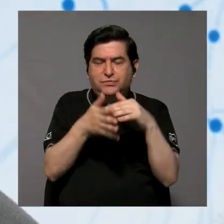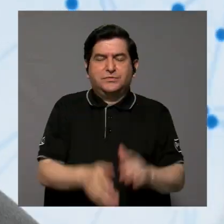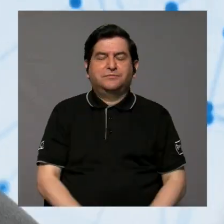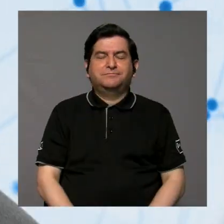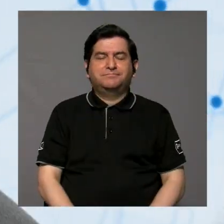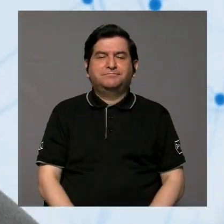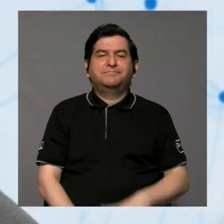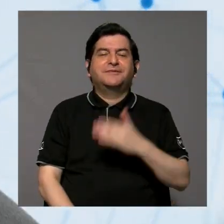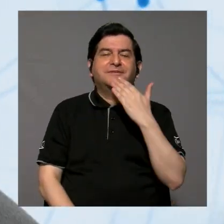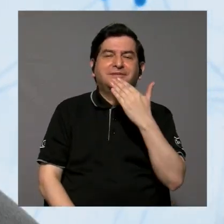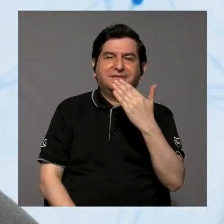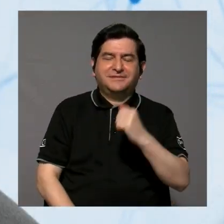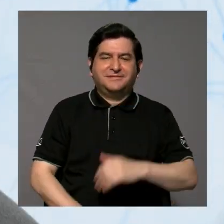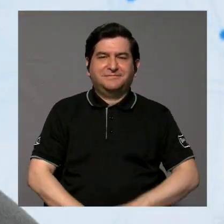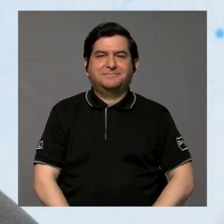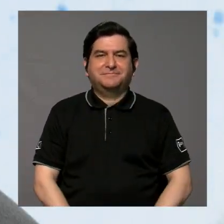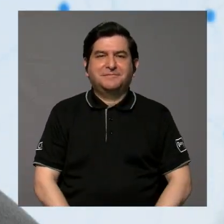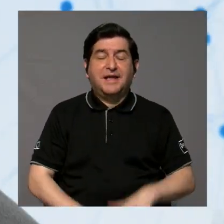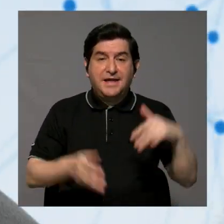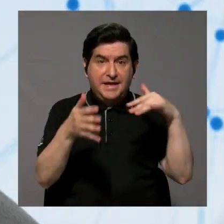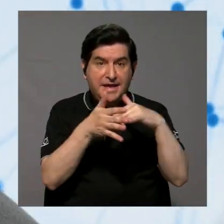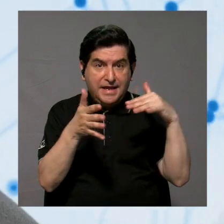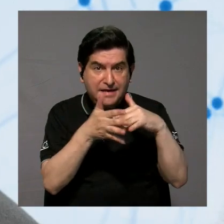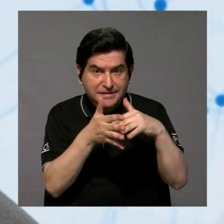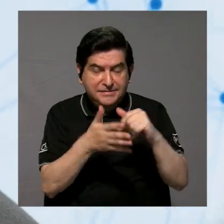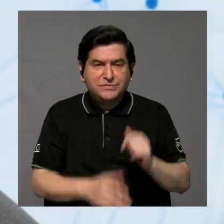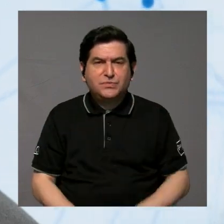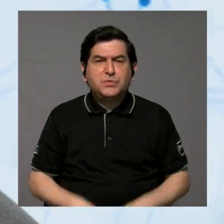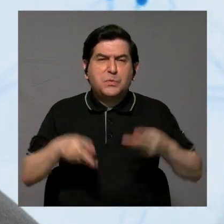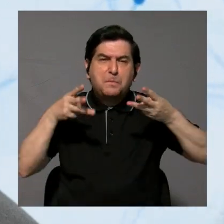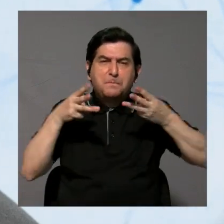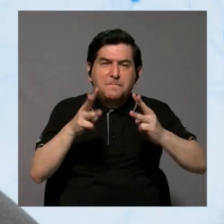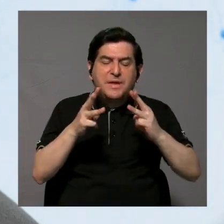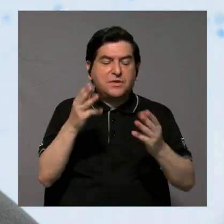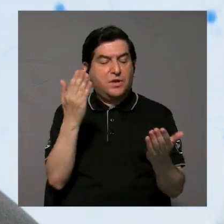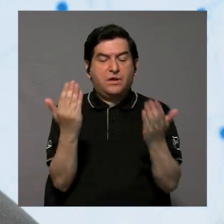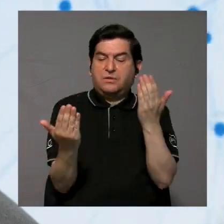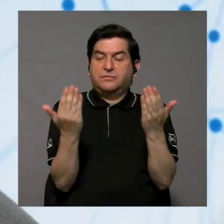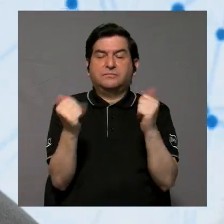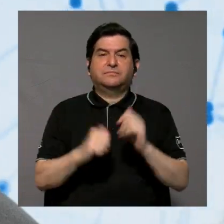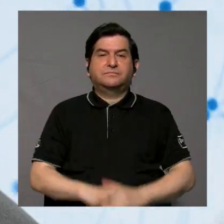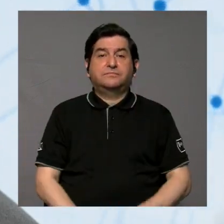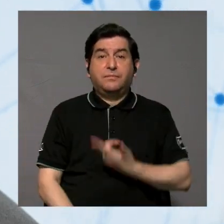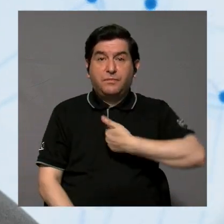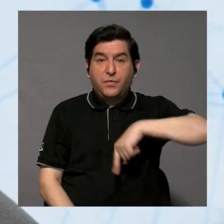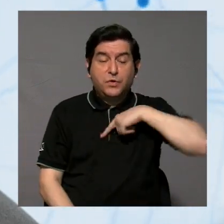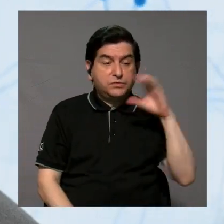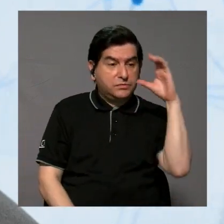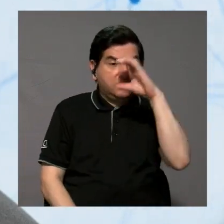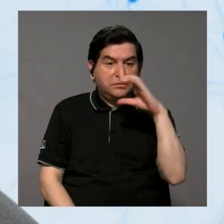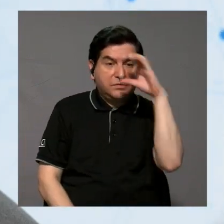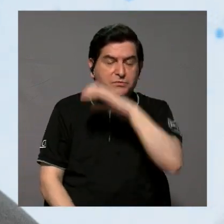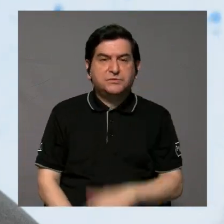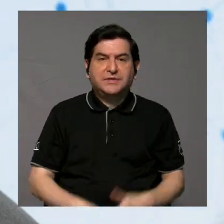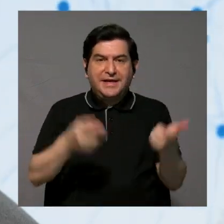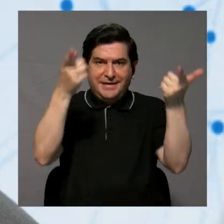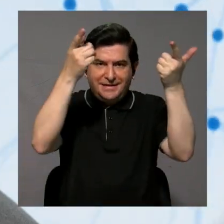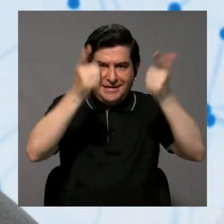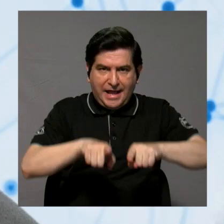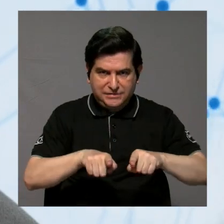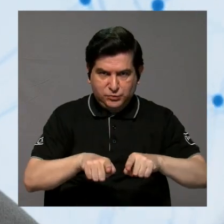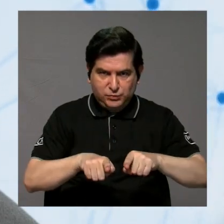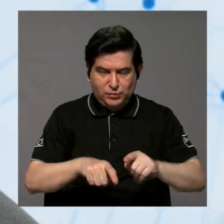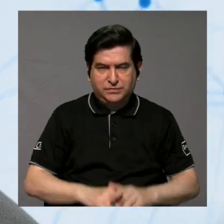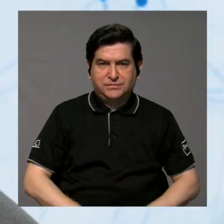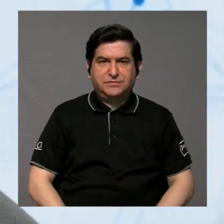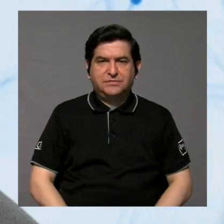gracias. El estudio tiene una metodología comparativa, ¿verdad? Entonces nosotros buscamos casos que